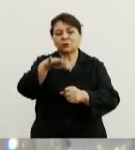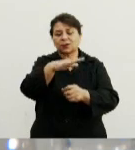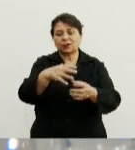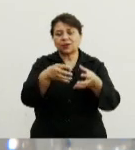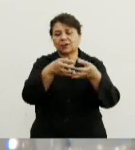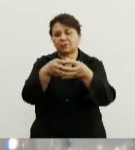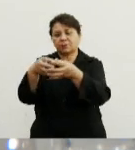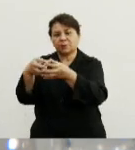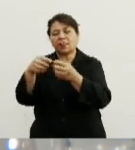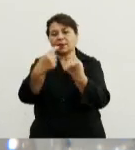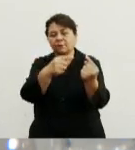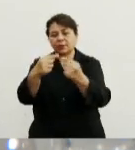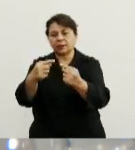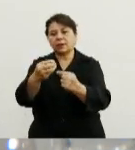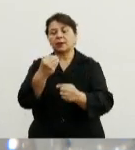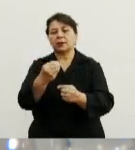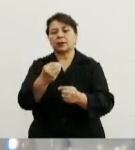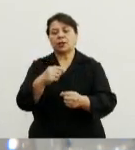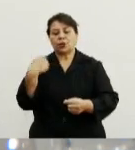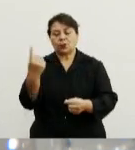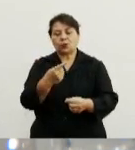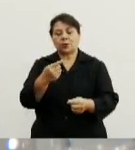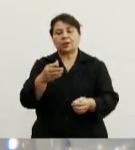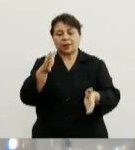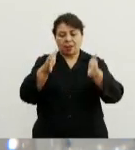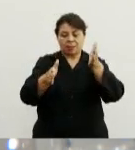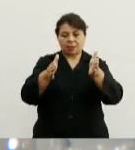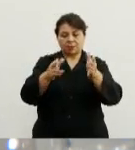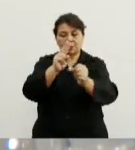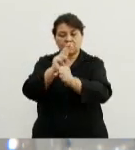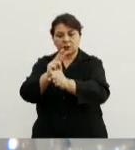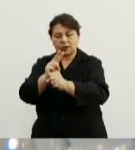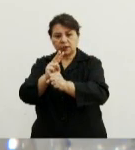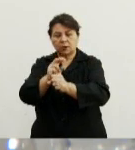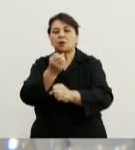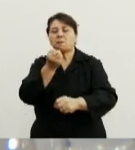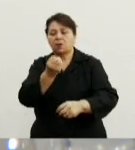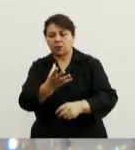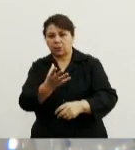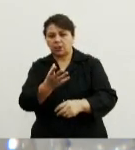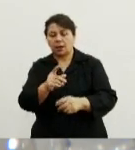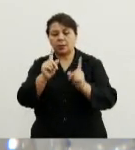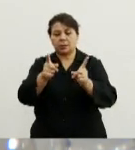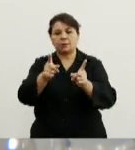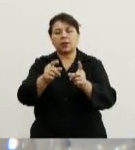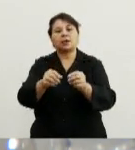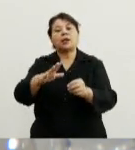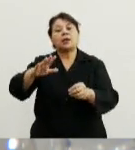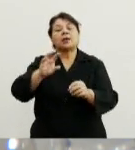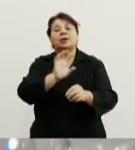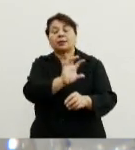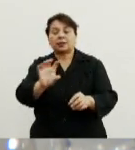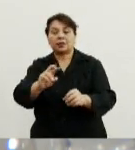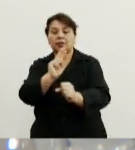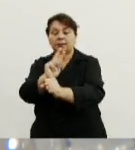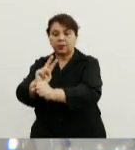mejorar nuestra etapa de contención y fundamentalmente trabajar en el área de prevención con las